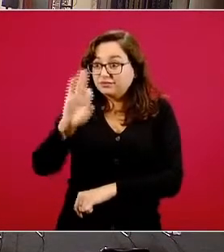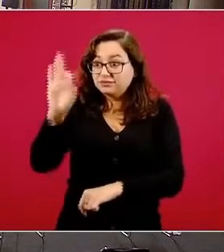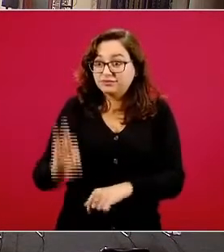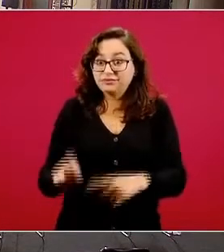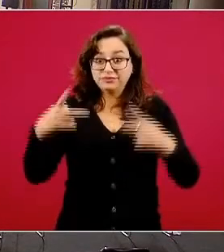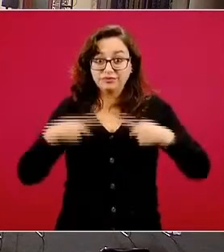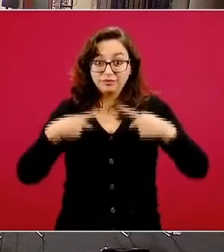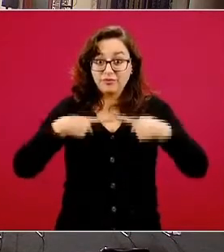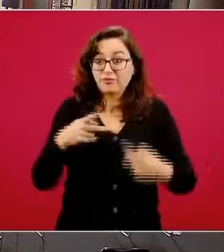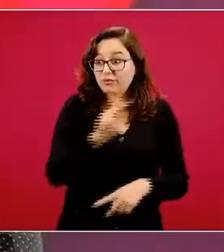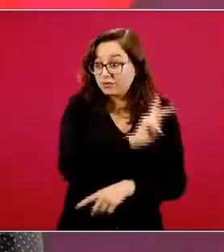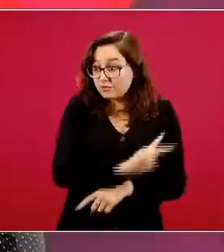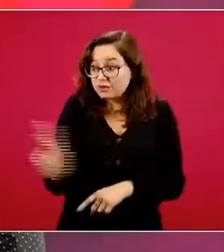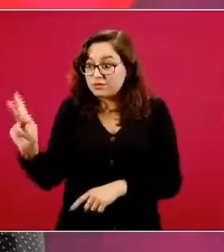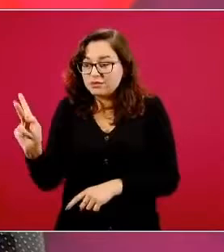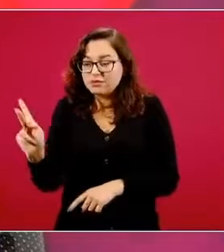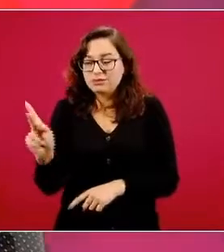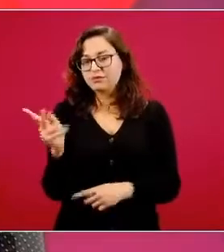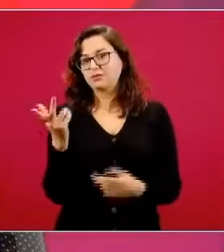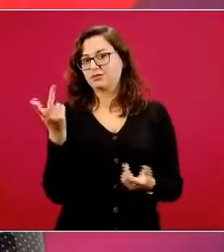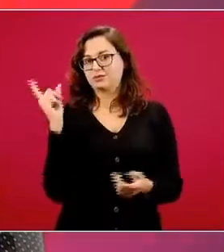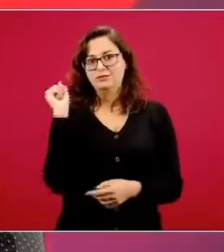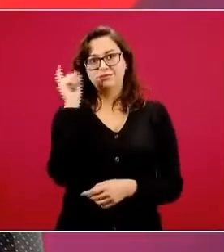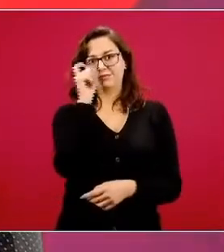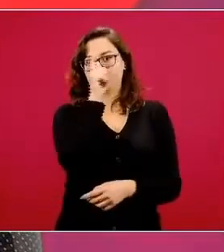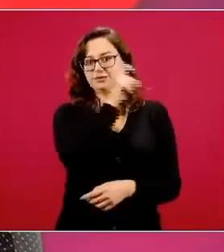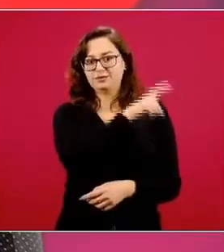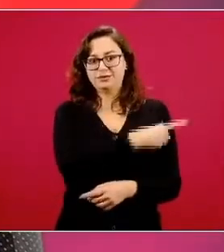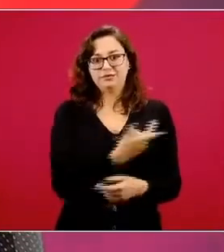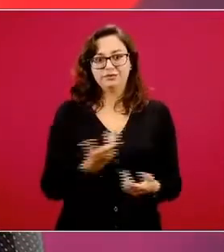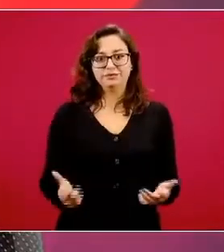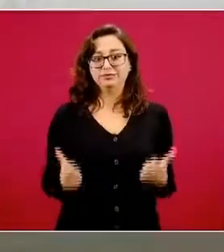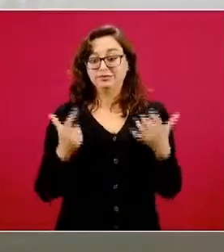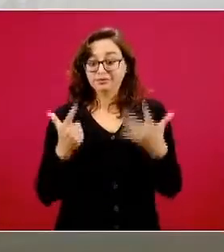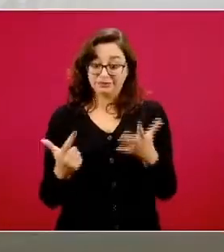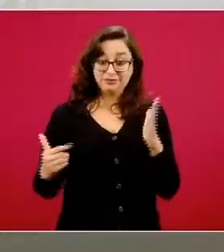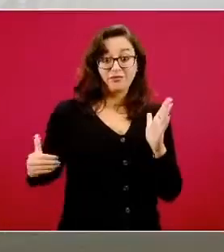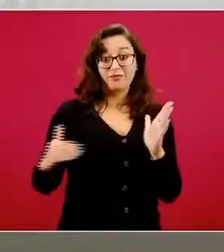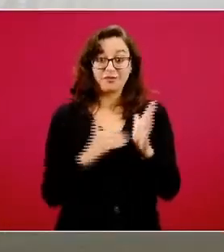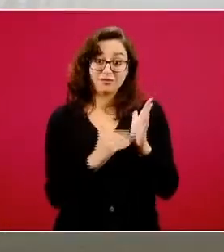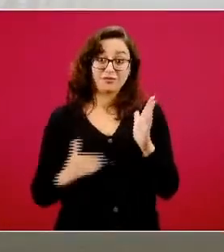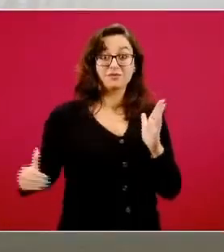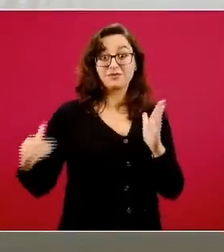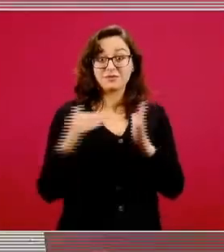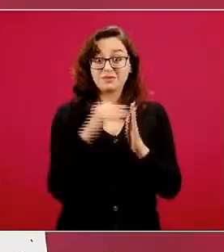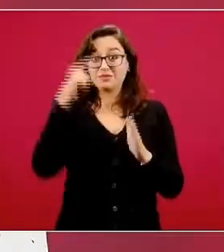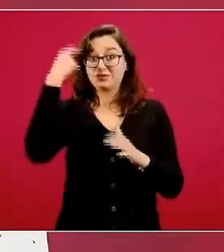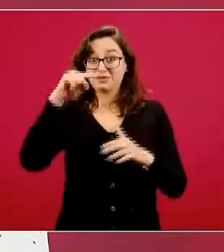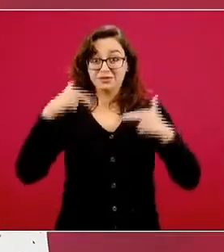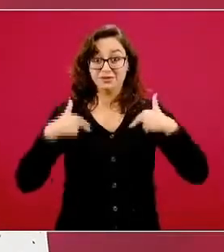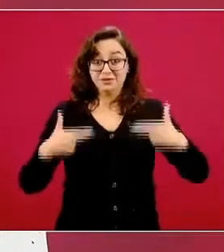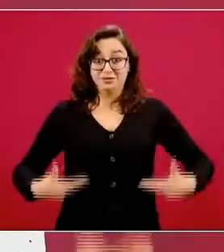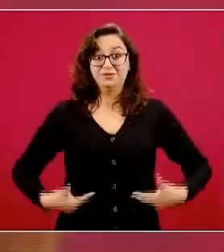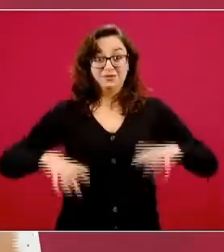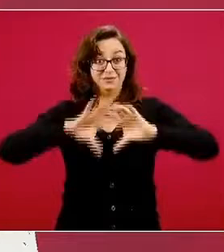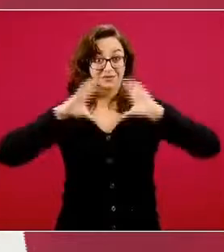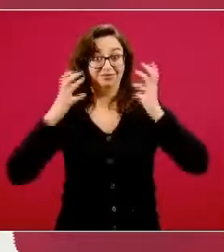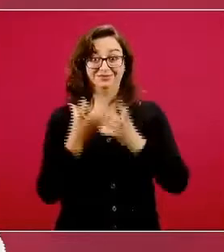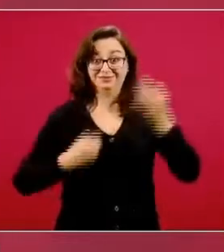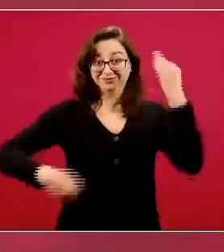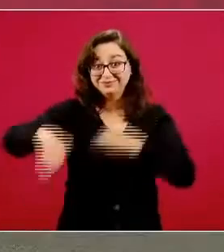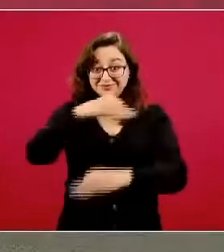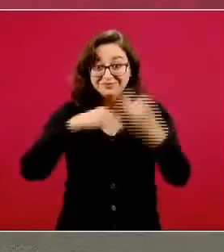que los laboratorios productores de vacunas pudieran producir 7,000 millones de dosis para la misma cantidad